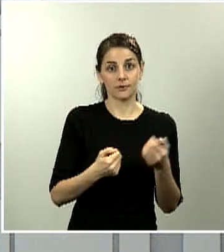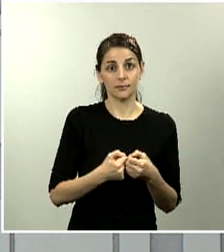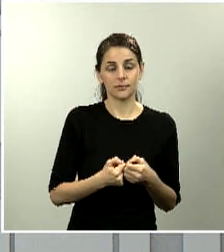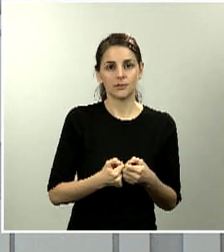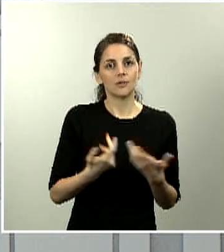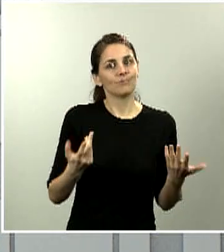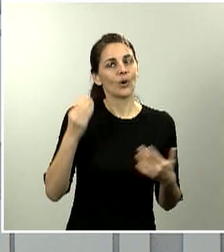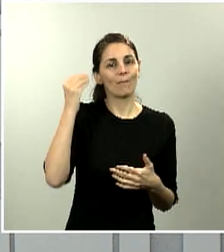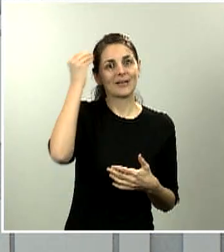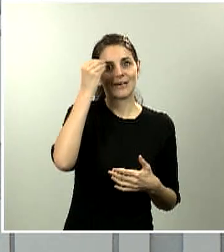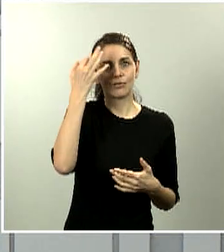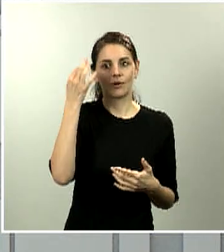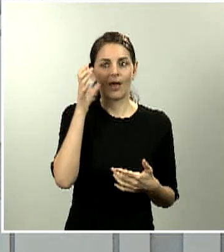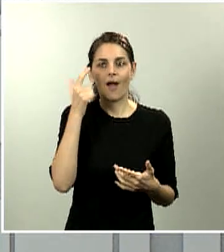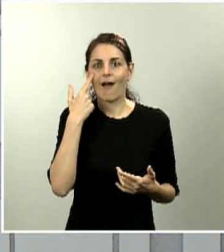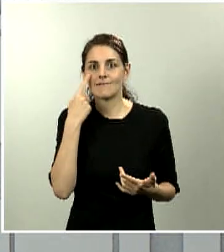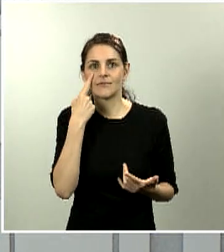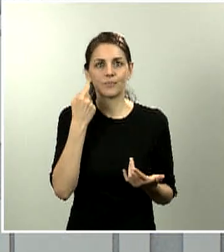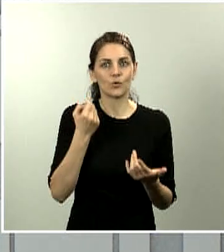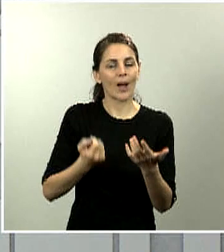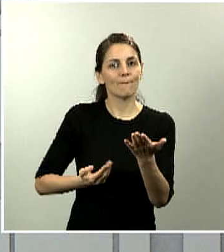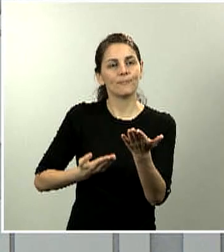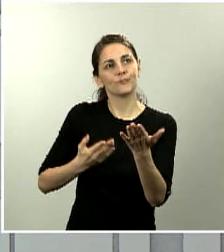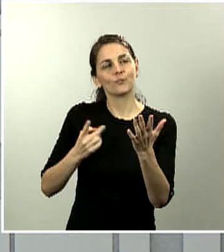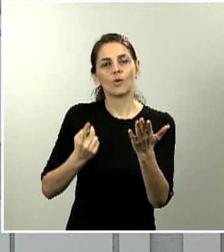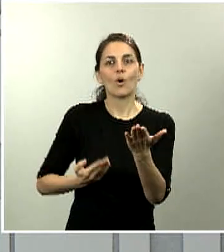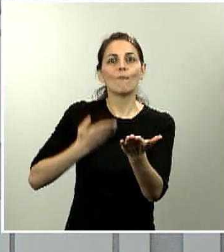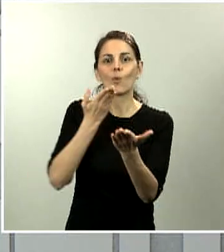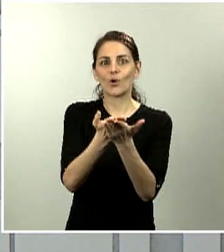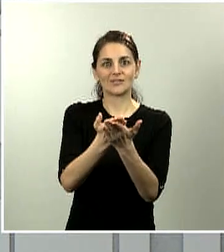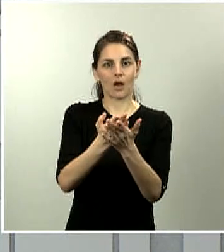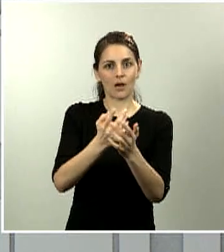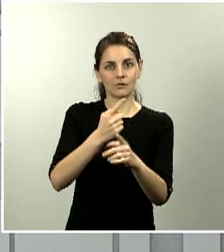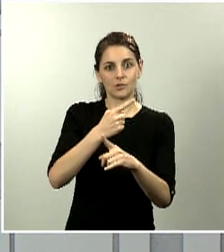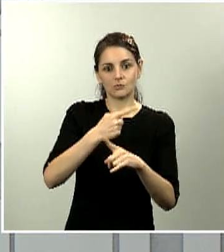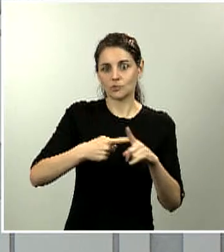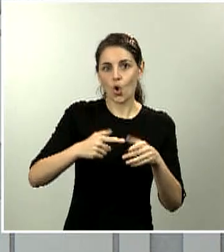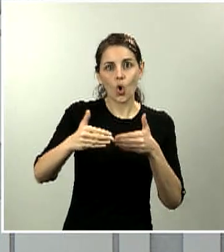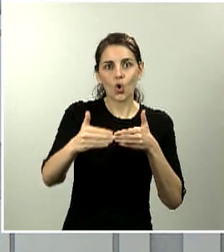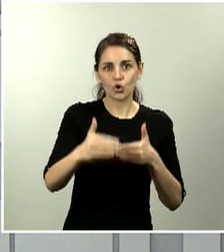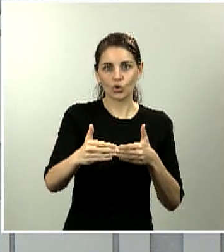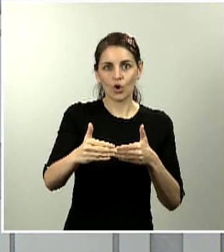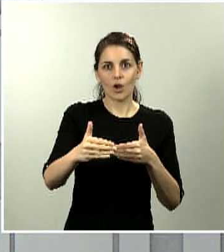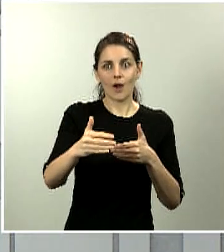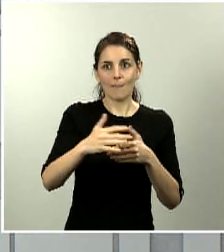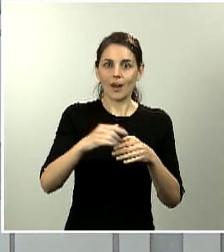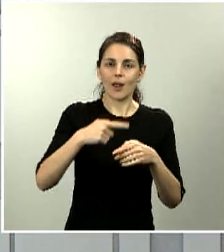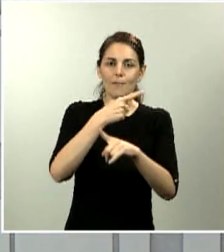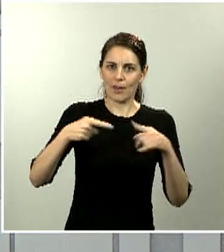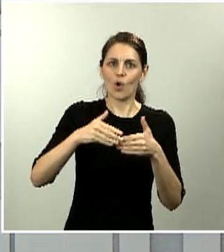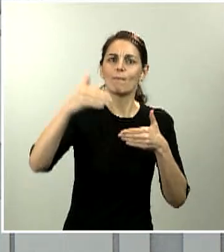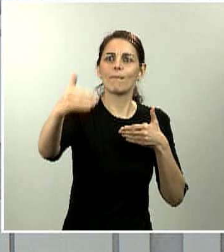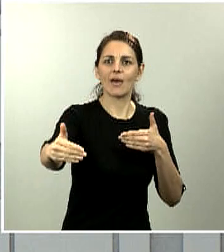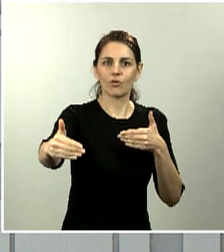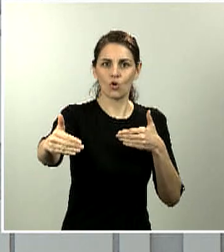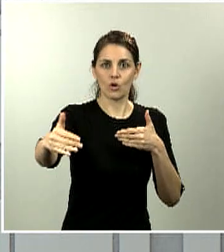una propuesta en el corto plazo para la reconstrucción inmediata, pero también en el medio plazo para sentar las bases